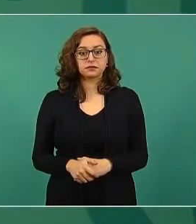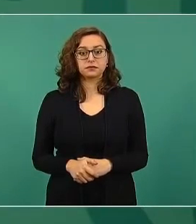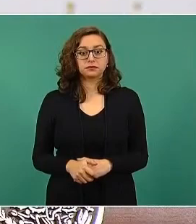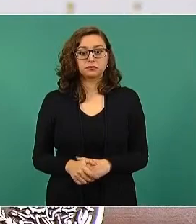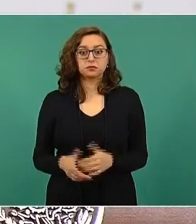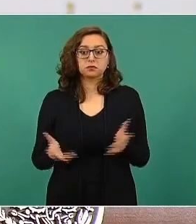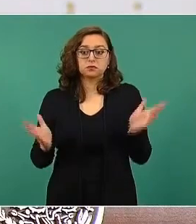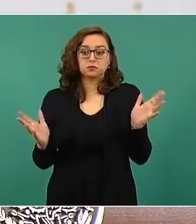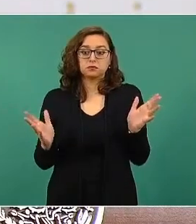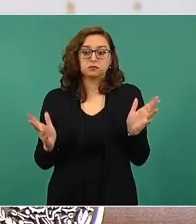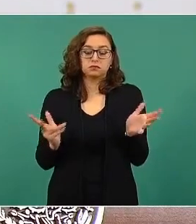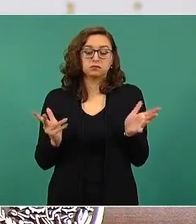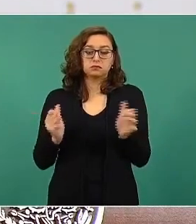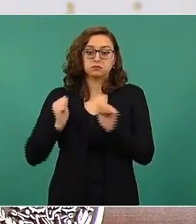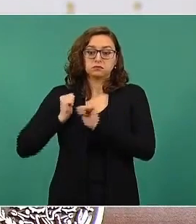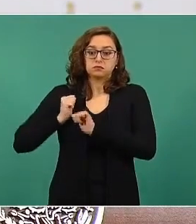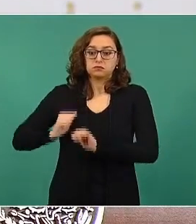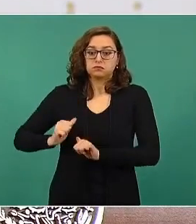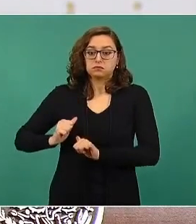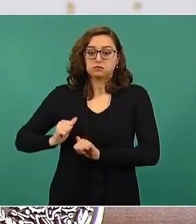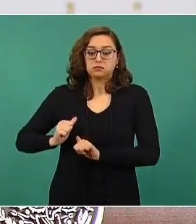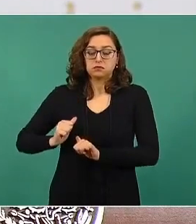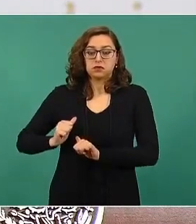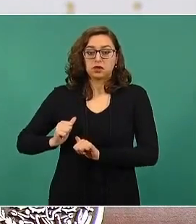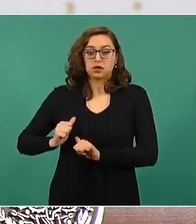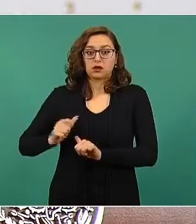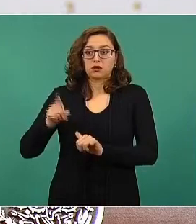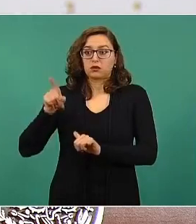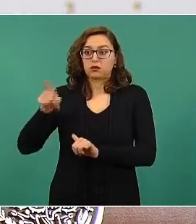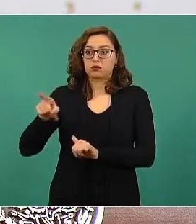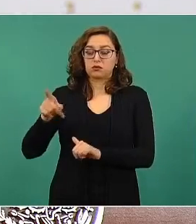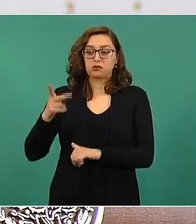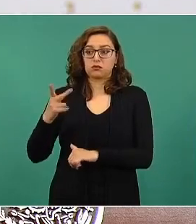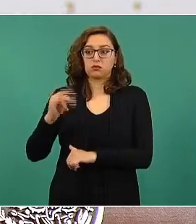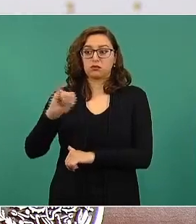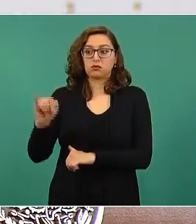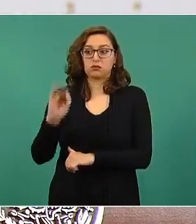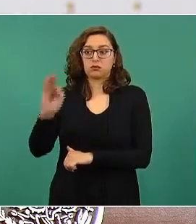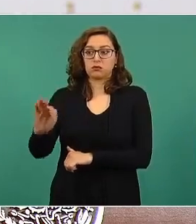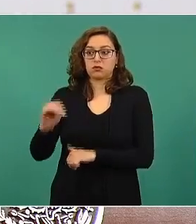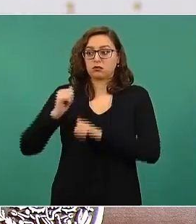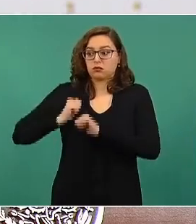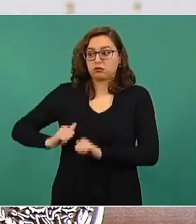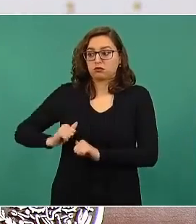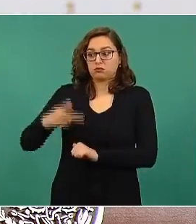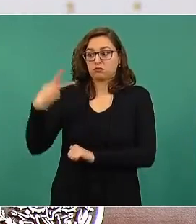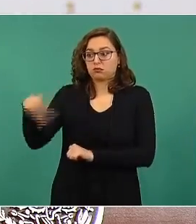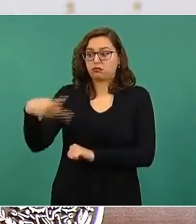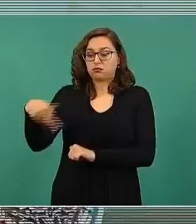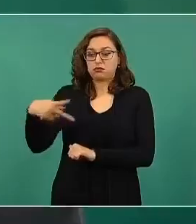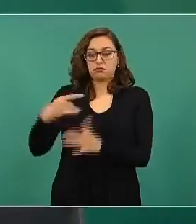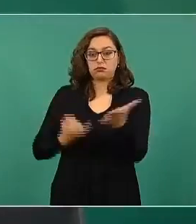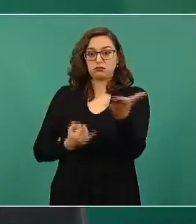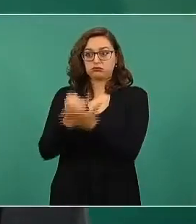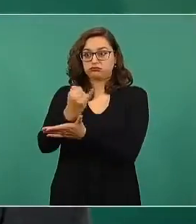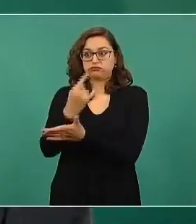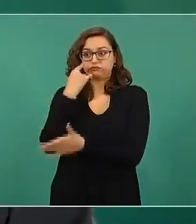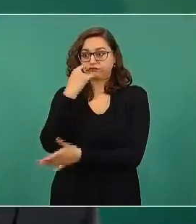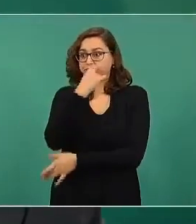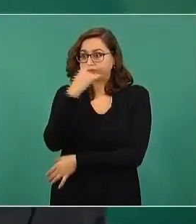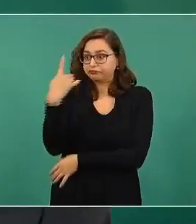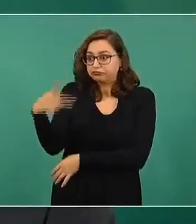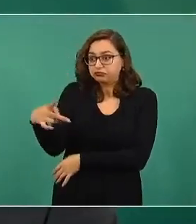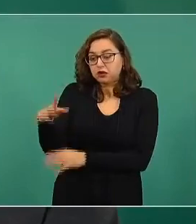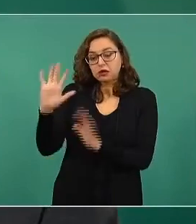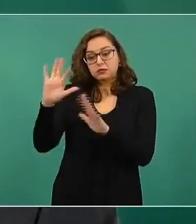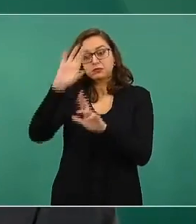somos respetuosos de la decisión del Poder Judicial, es parte de los cambios. Desde